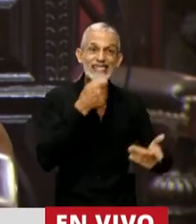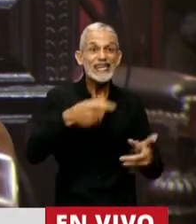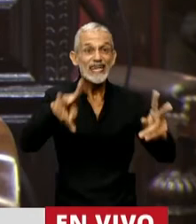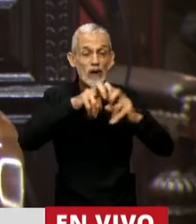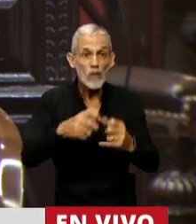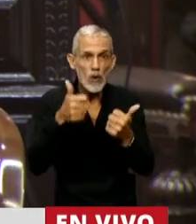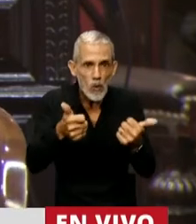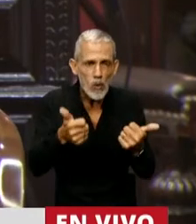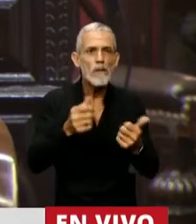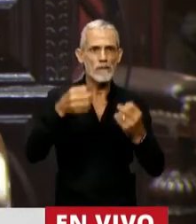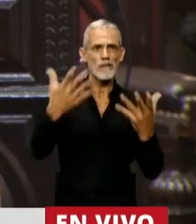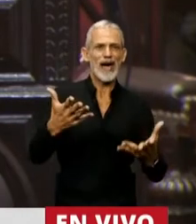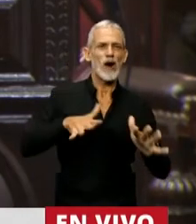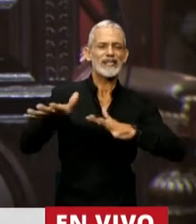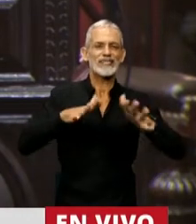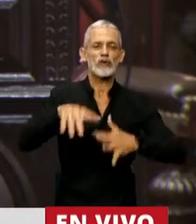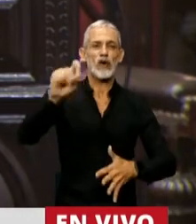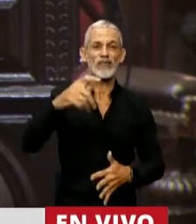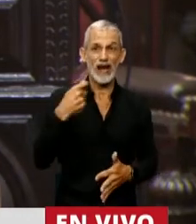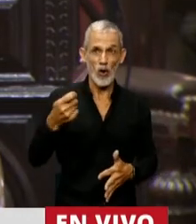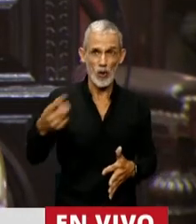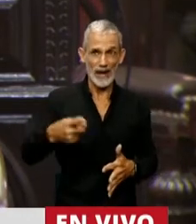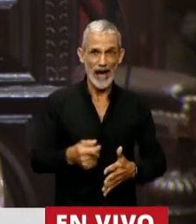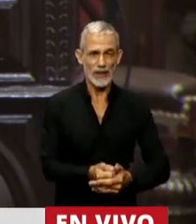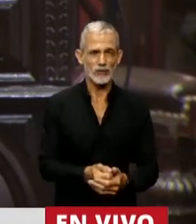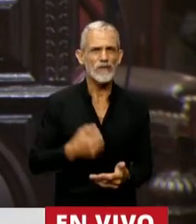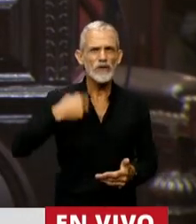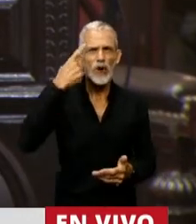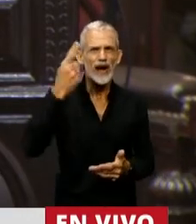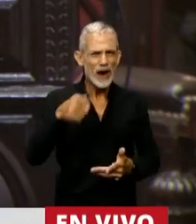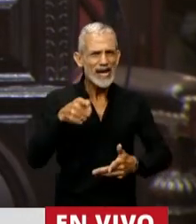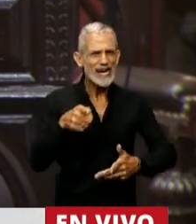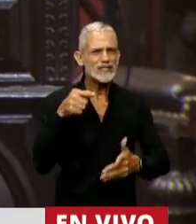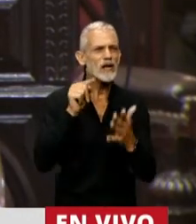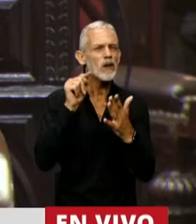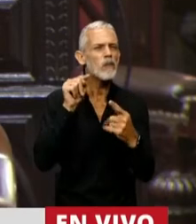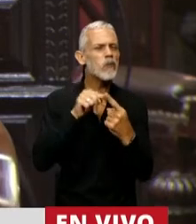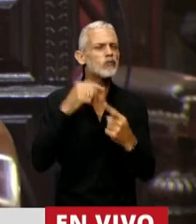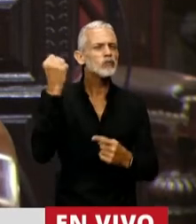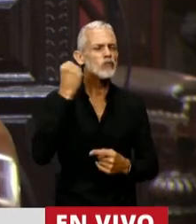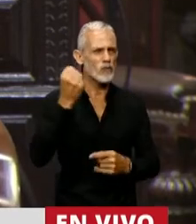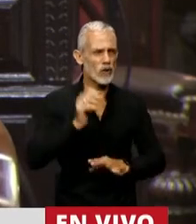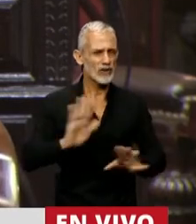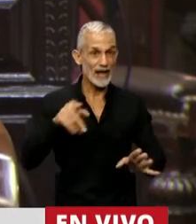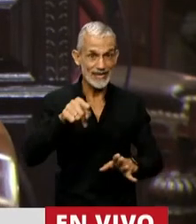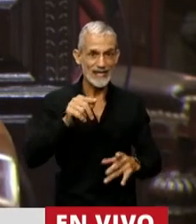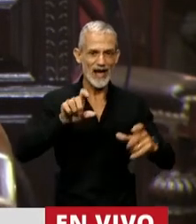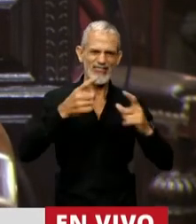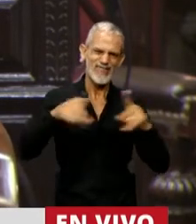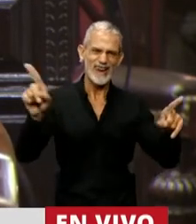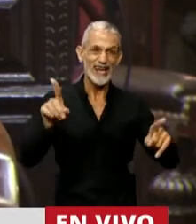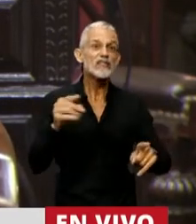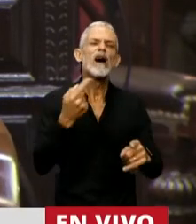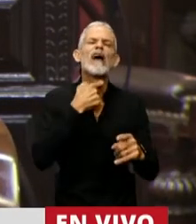impositiva, mejora la situación de los jubilados. Me parece que este es el punto. Esta es la enorme diferencia. Si